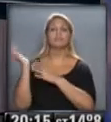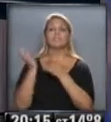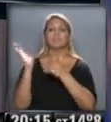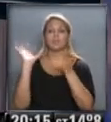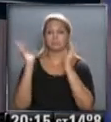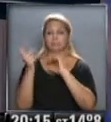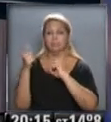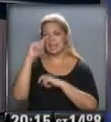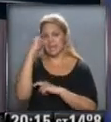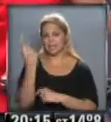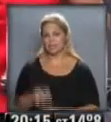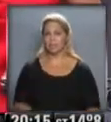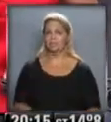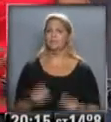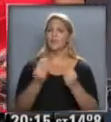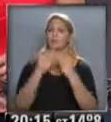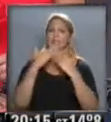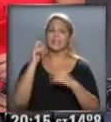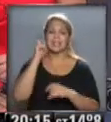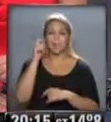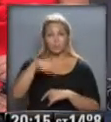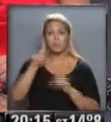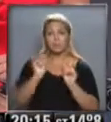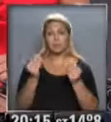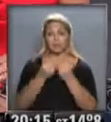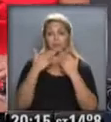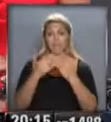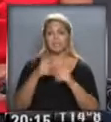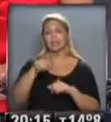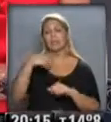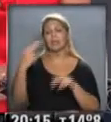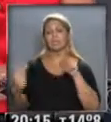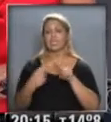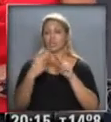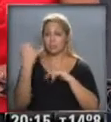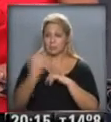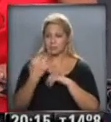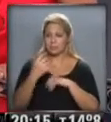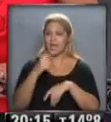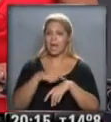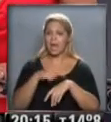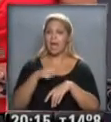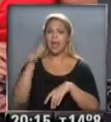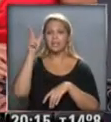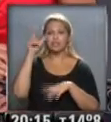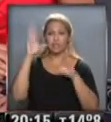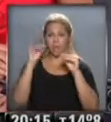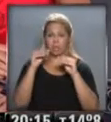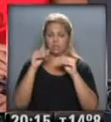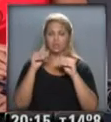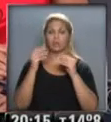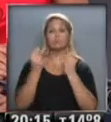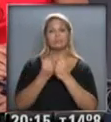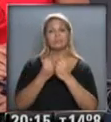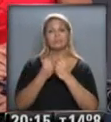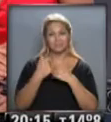Servicio Meteorológico Nacional. Muy bien, muchas gracias a Gaby, a ustedes por supuesto por estar allí, los esperamos mañana puntualmente a las 8 de la noche. Como siempre, la despedida con